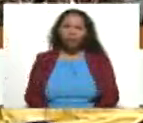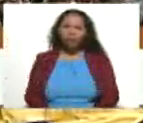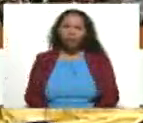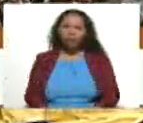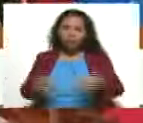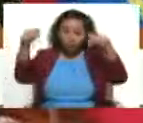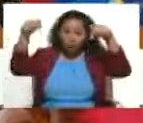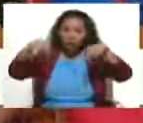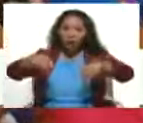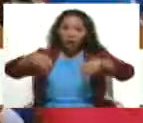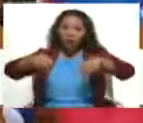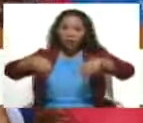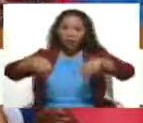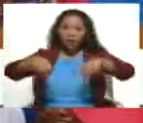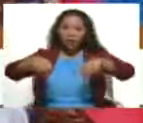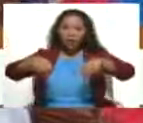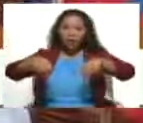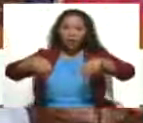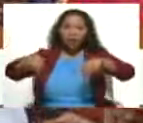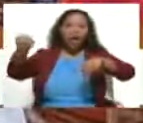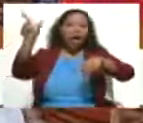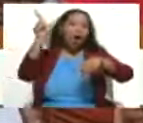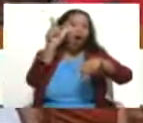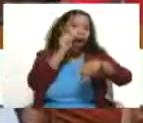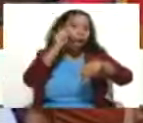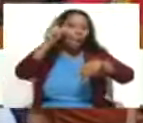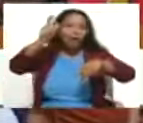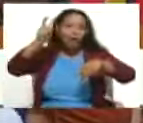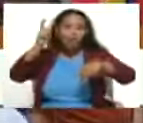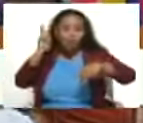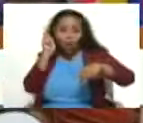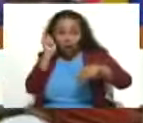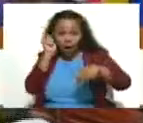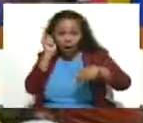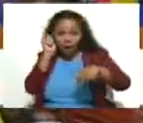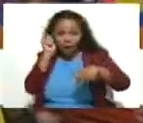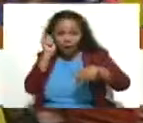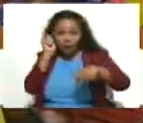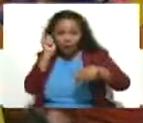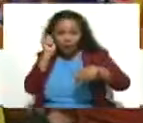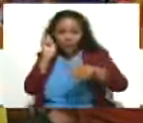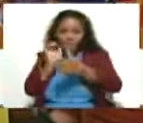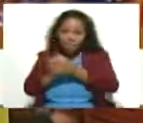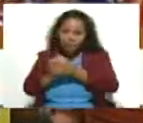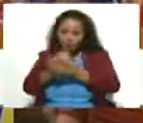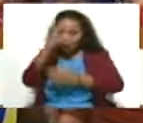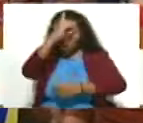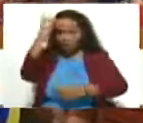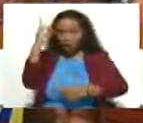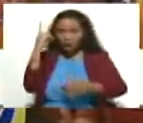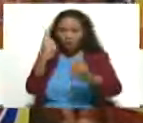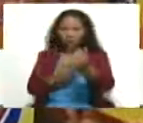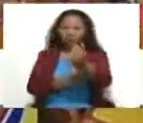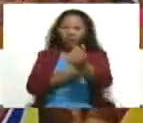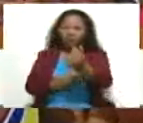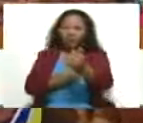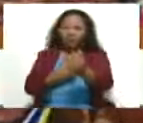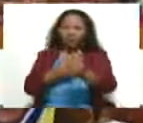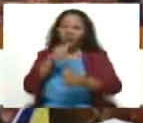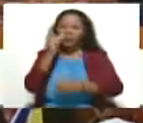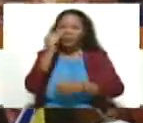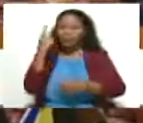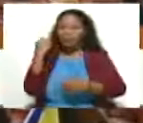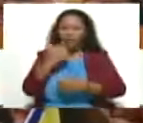Hoy, hombres y mujeres, Diosdado, queridos hermanos y hermanas, de todos